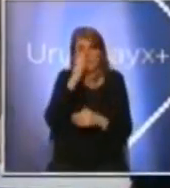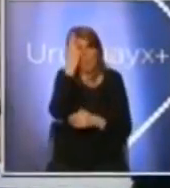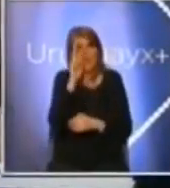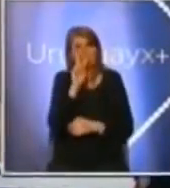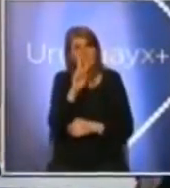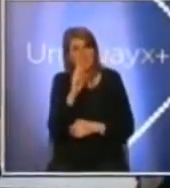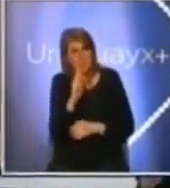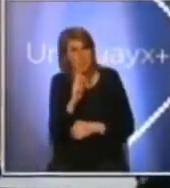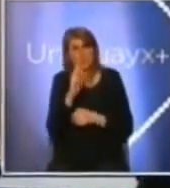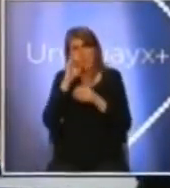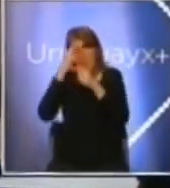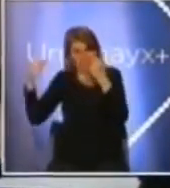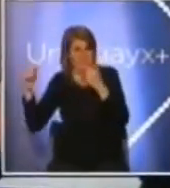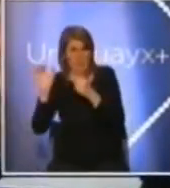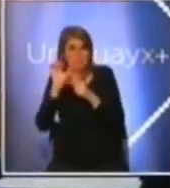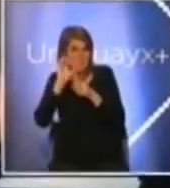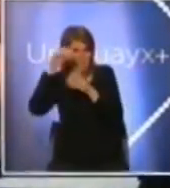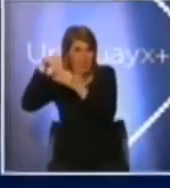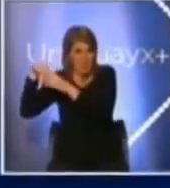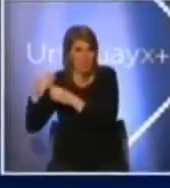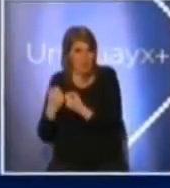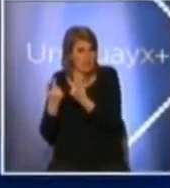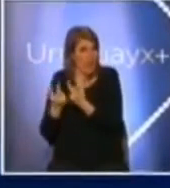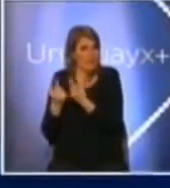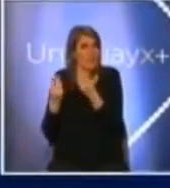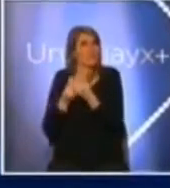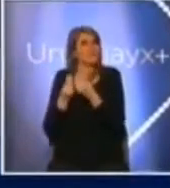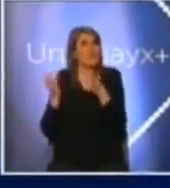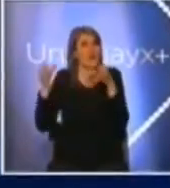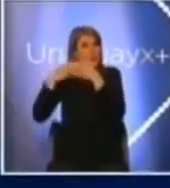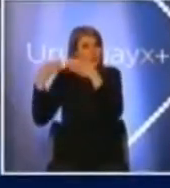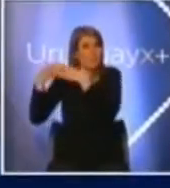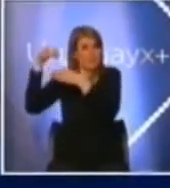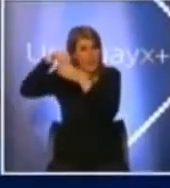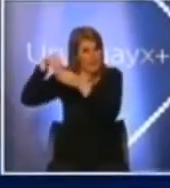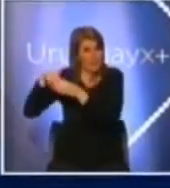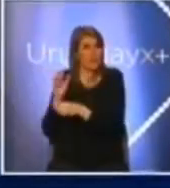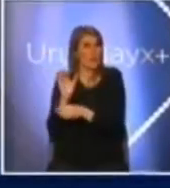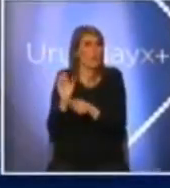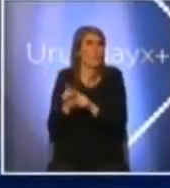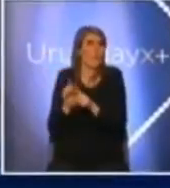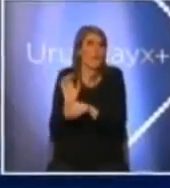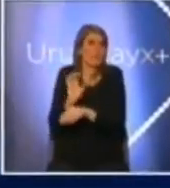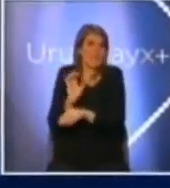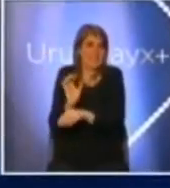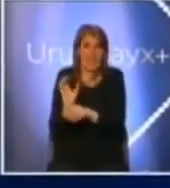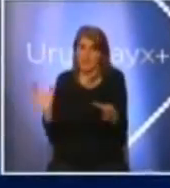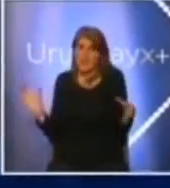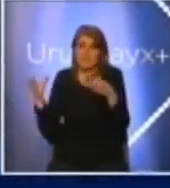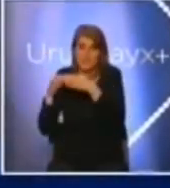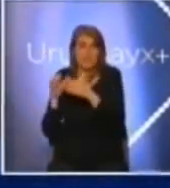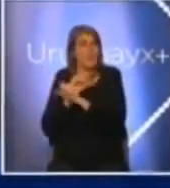INEFOP, INECOP, en fin, una serie de agencias que unidas, reunidas, puedan potenciar un